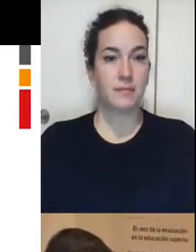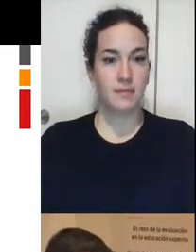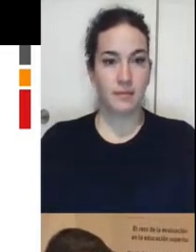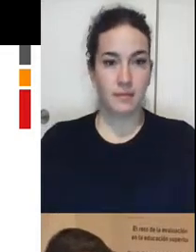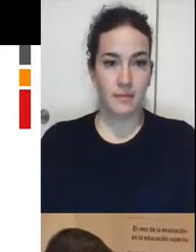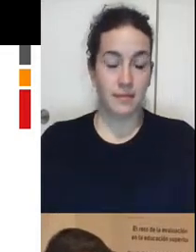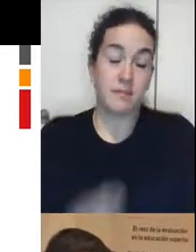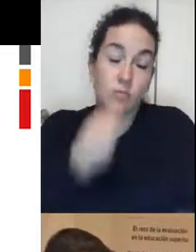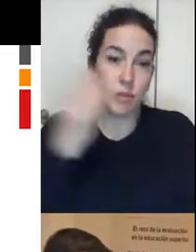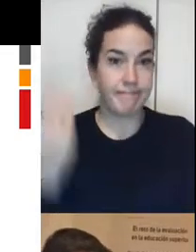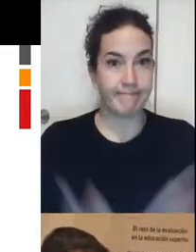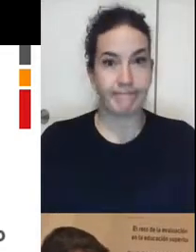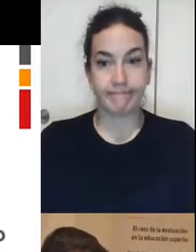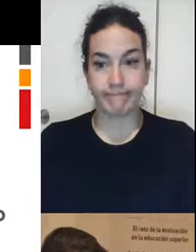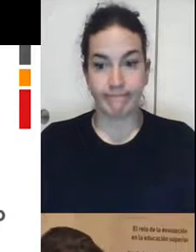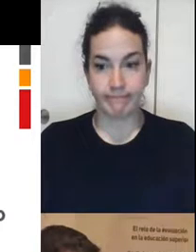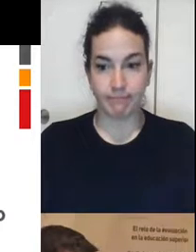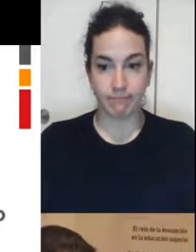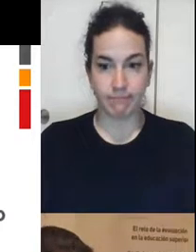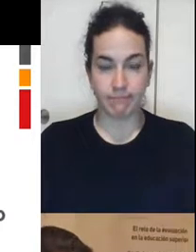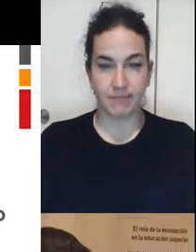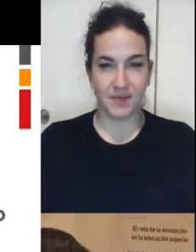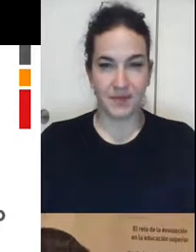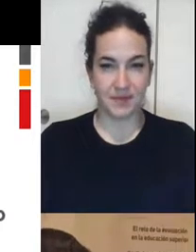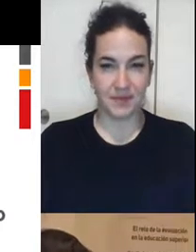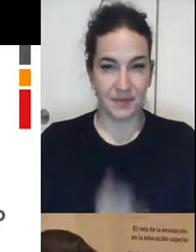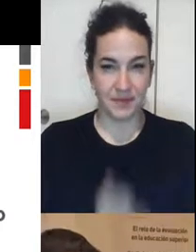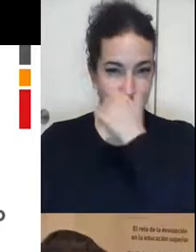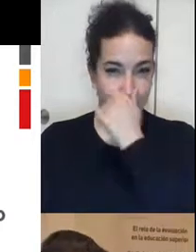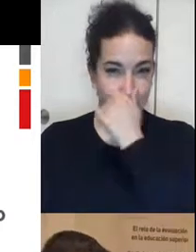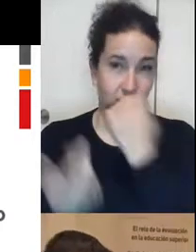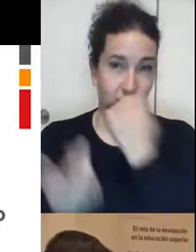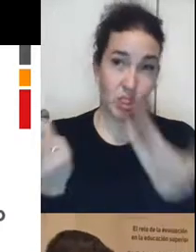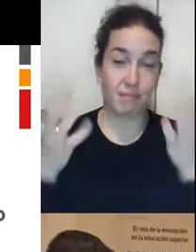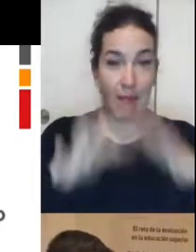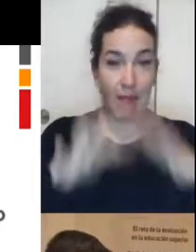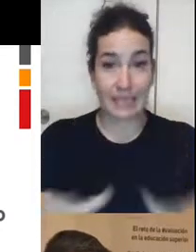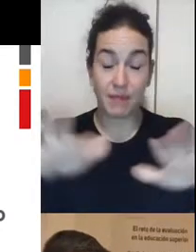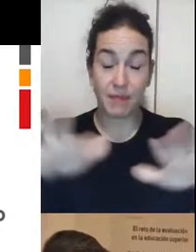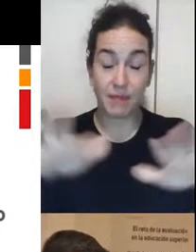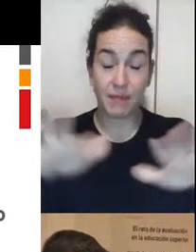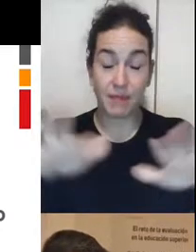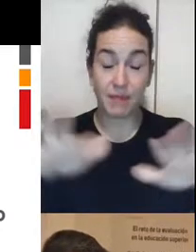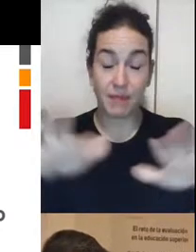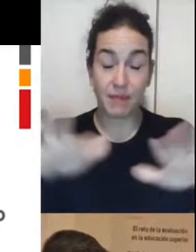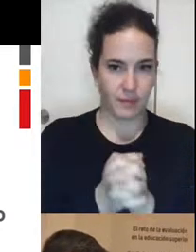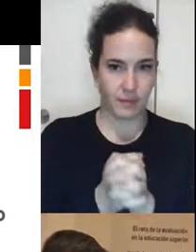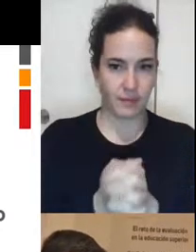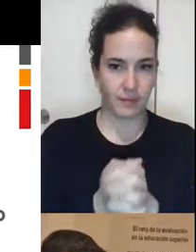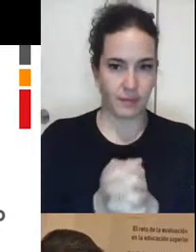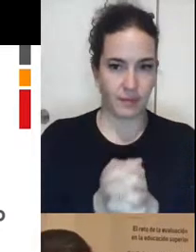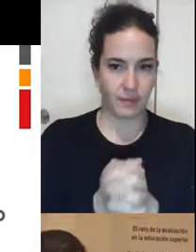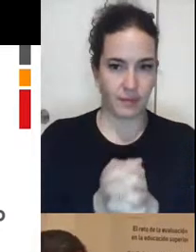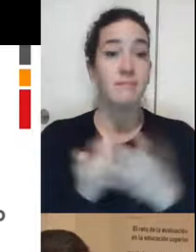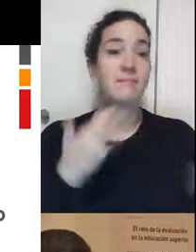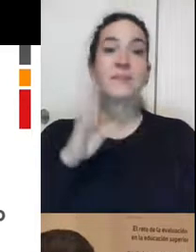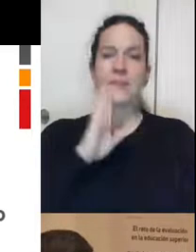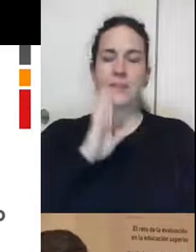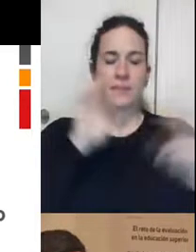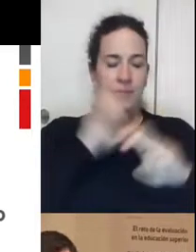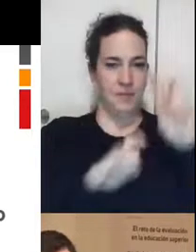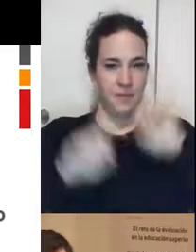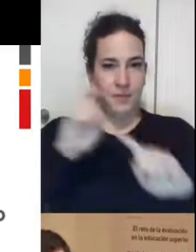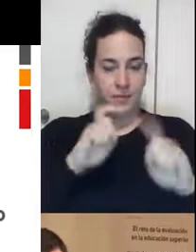Bueno, pues nos hará ir más lentos en ese sentido. Pero bueno, como decimos, pues es esa